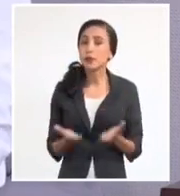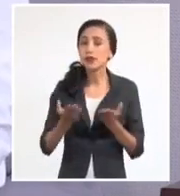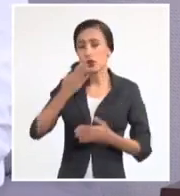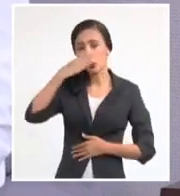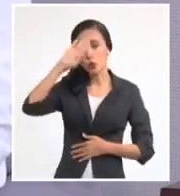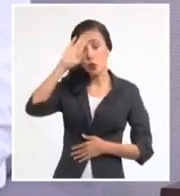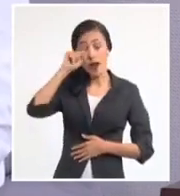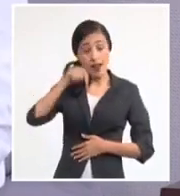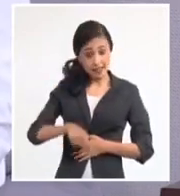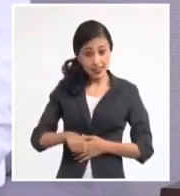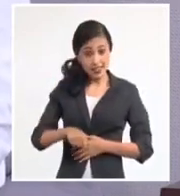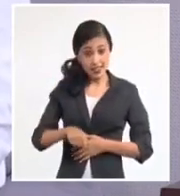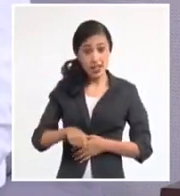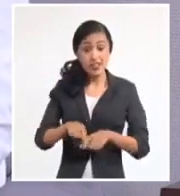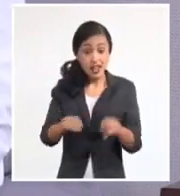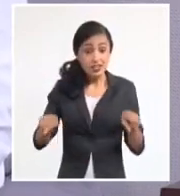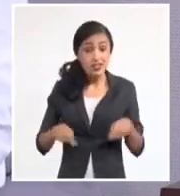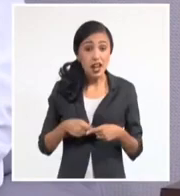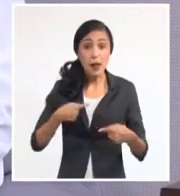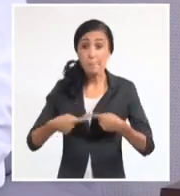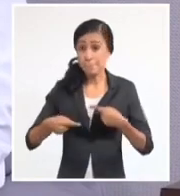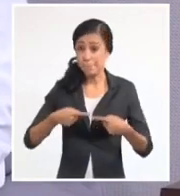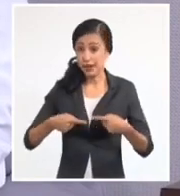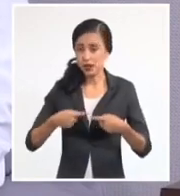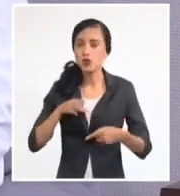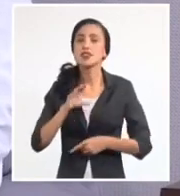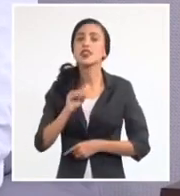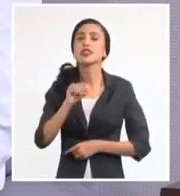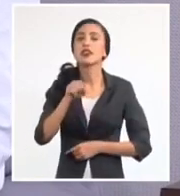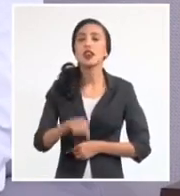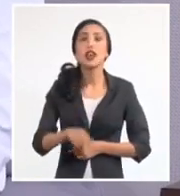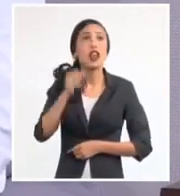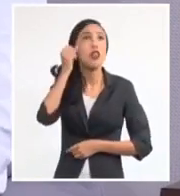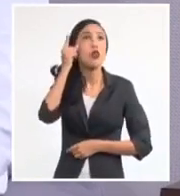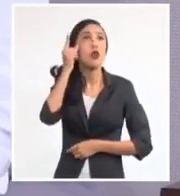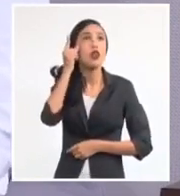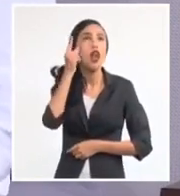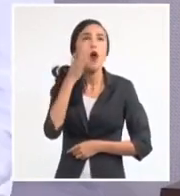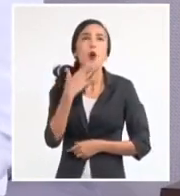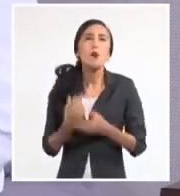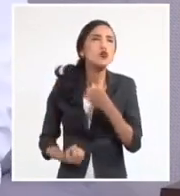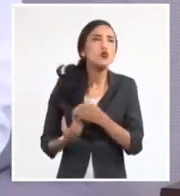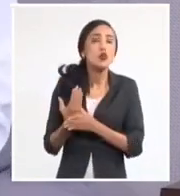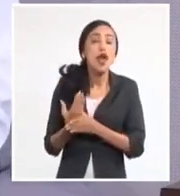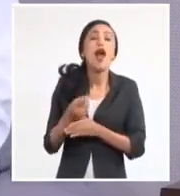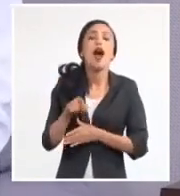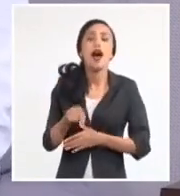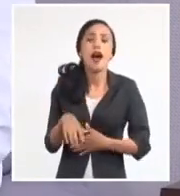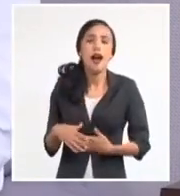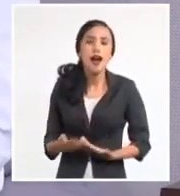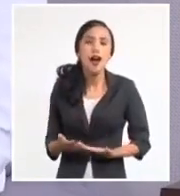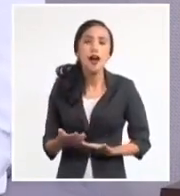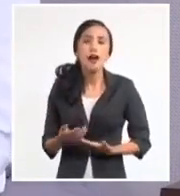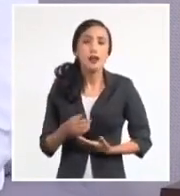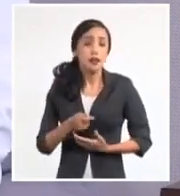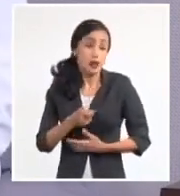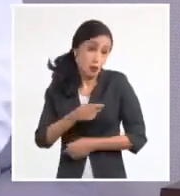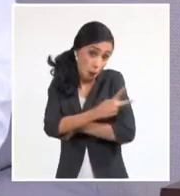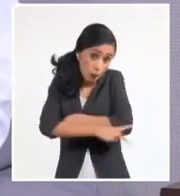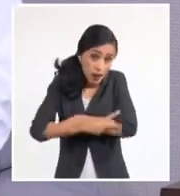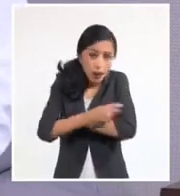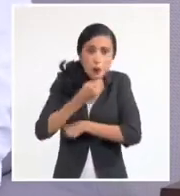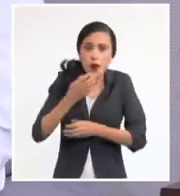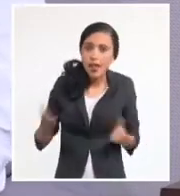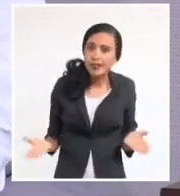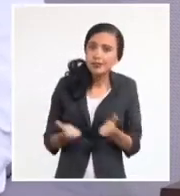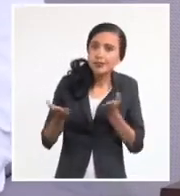se dijo, muy importante, que la ideología no nace de la nada. Claro. La ideología tiene que partir también de la prosperidad, de un país que tenga